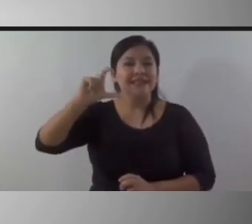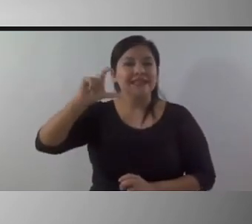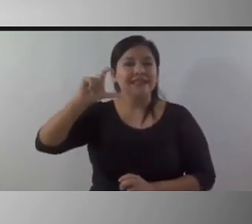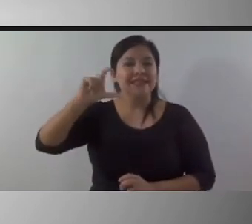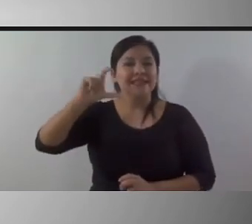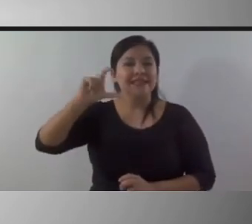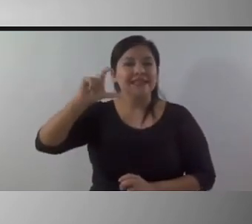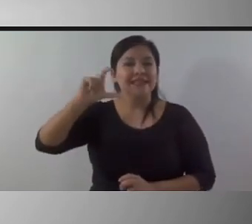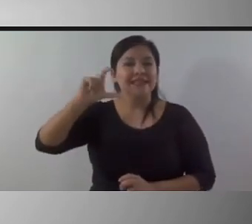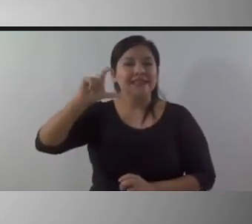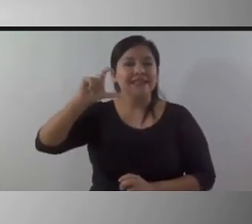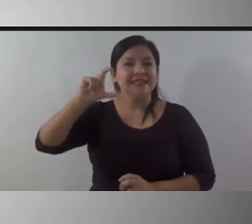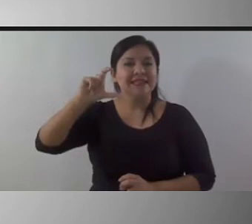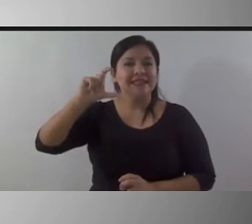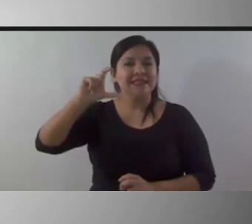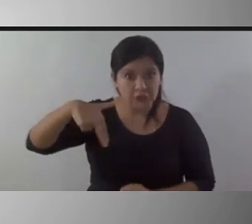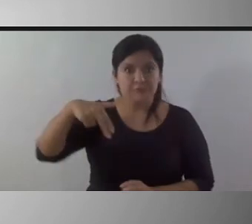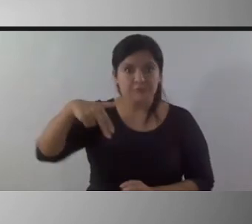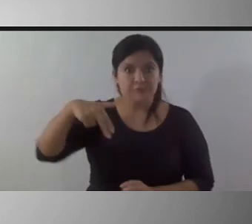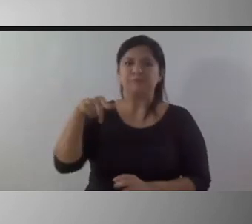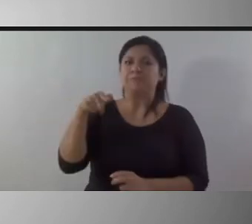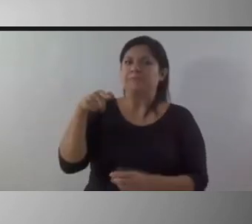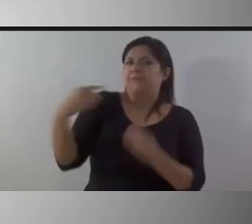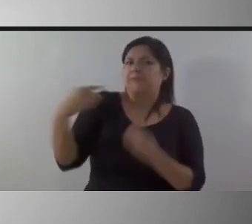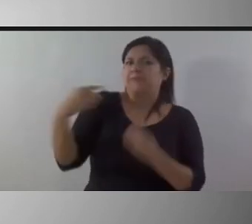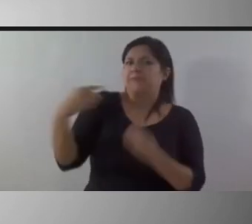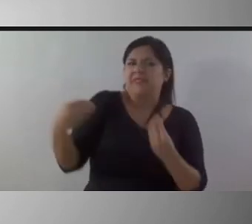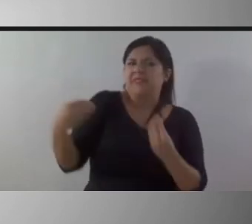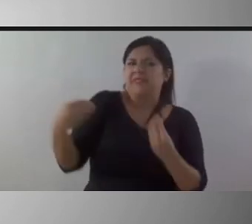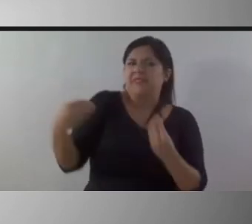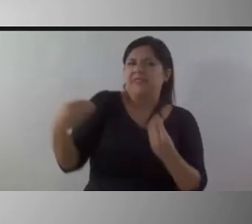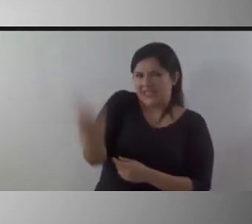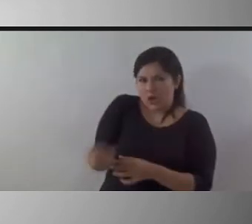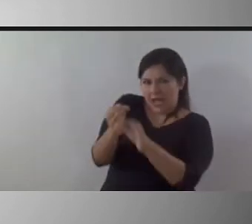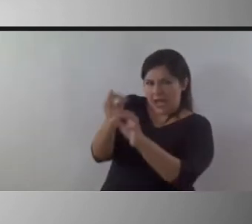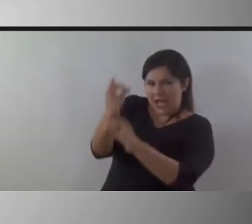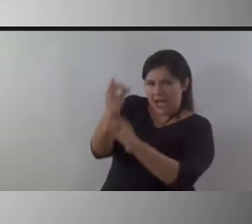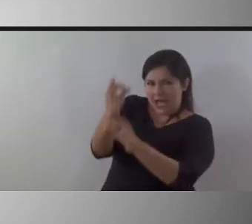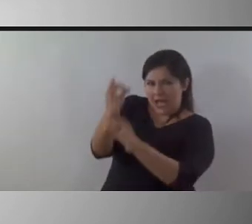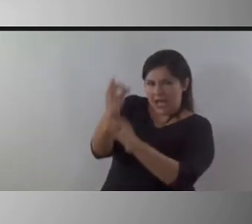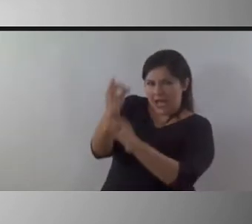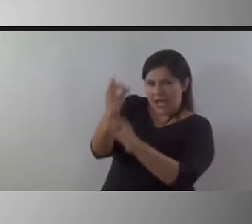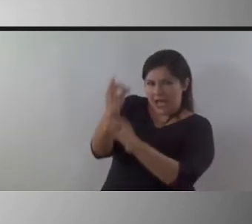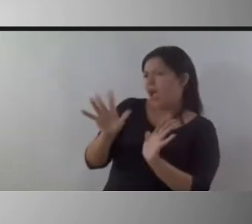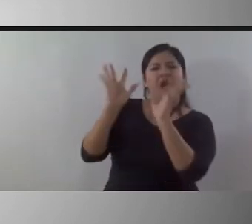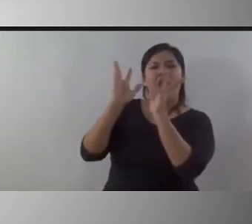de un individuo lo convierten en